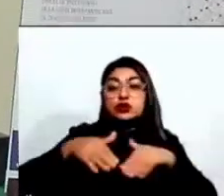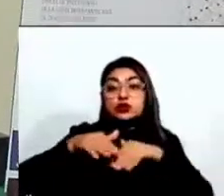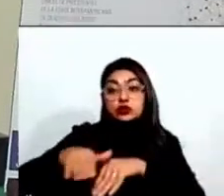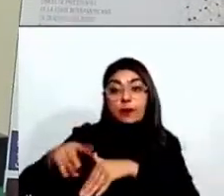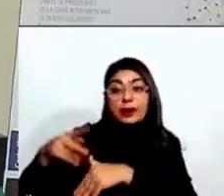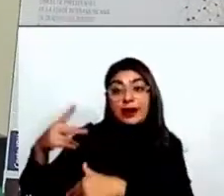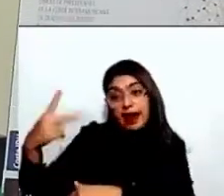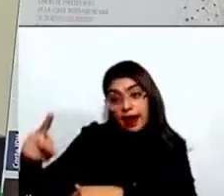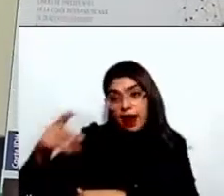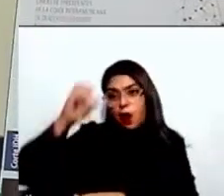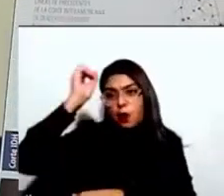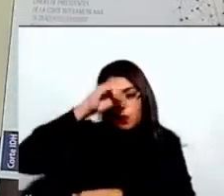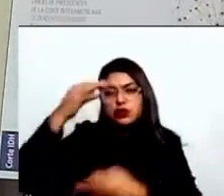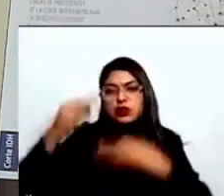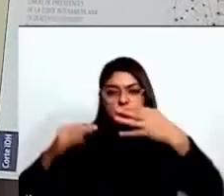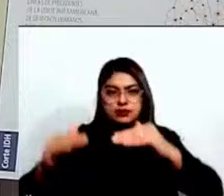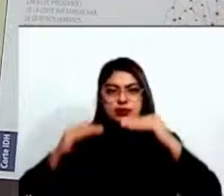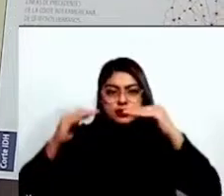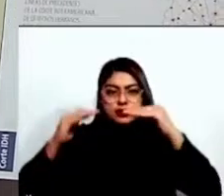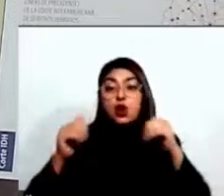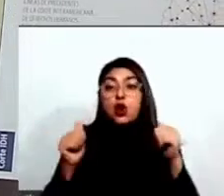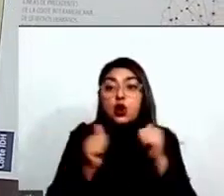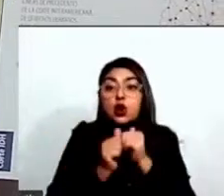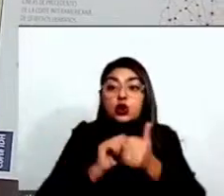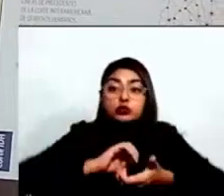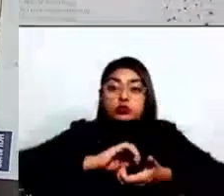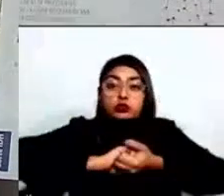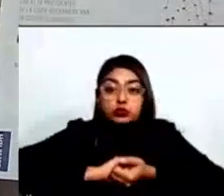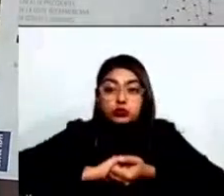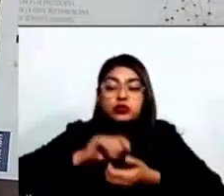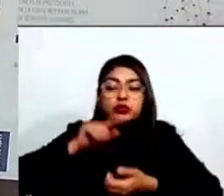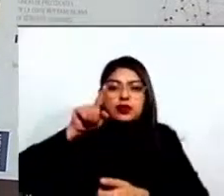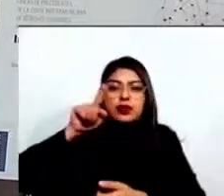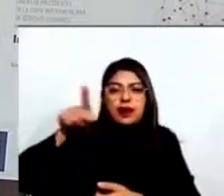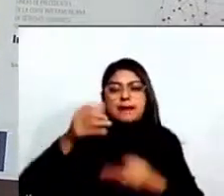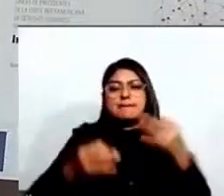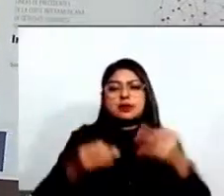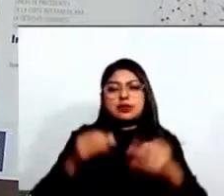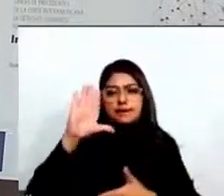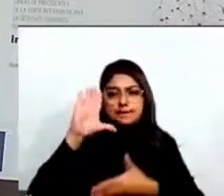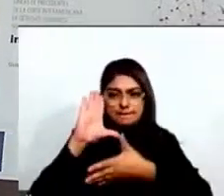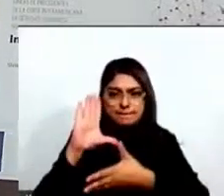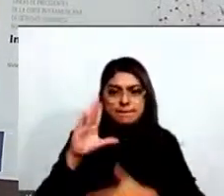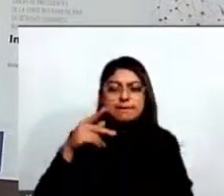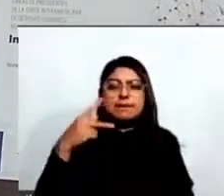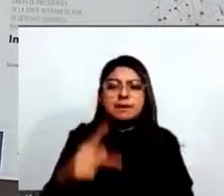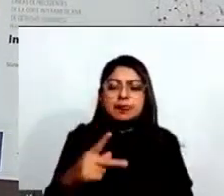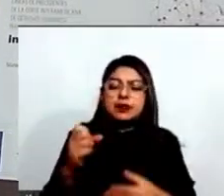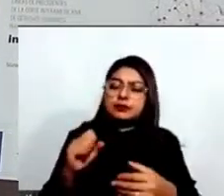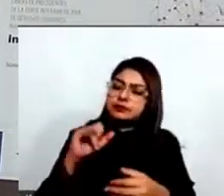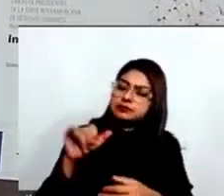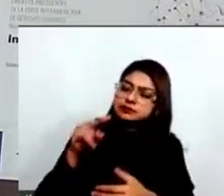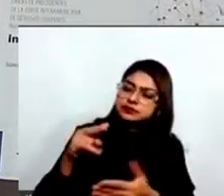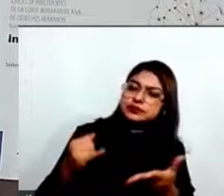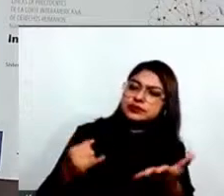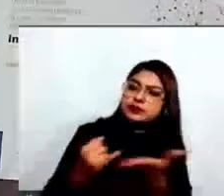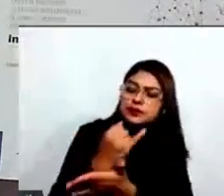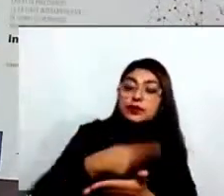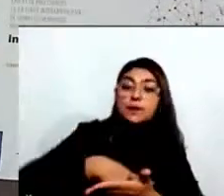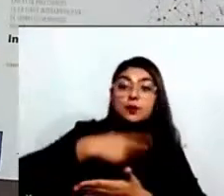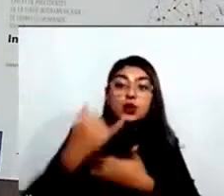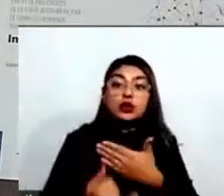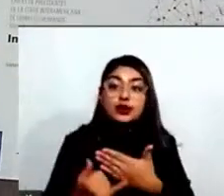Corte Interamericana, se decidió en la Suprema Corte extender el proyecto al ámbito